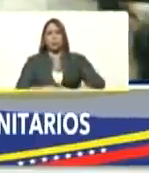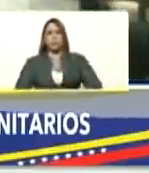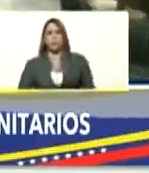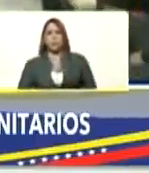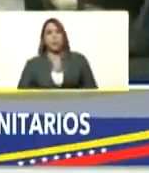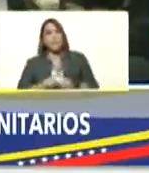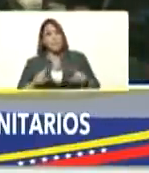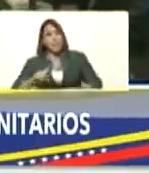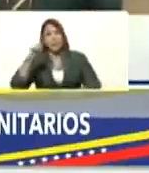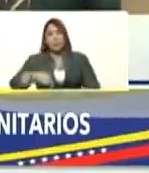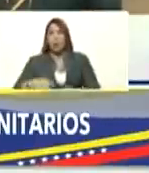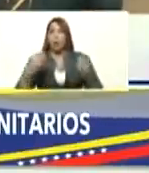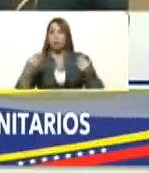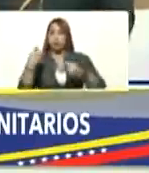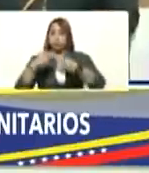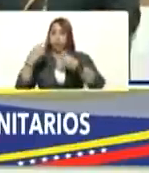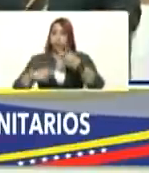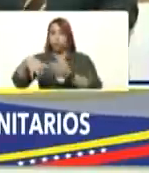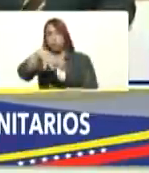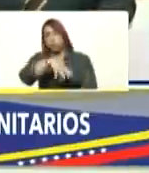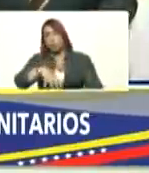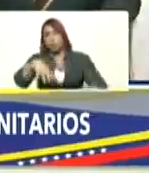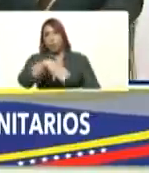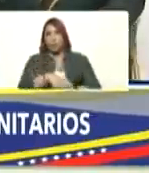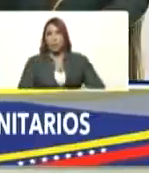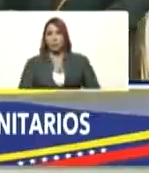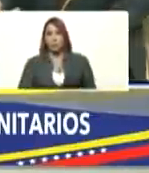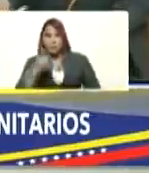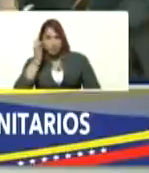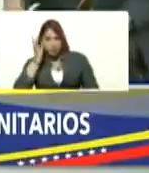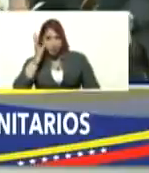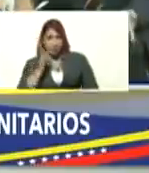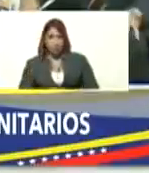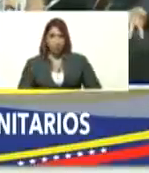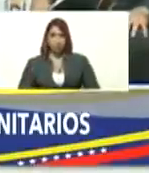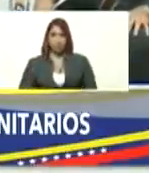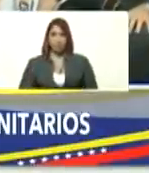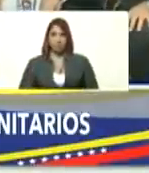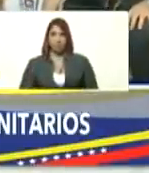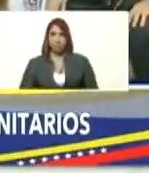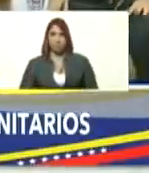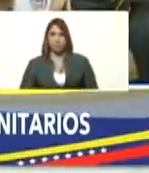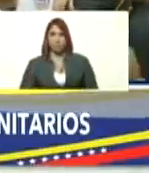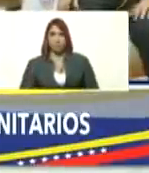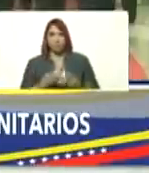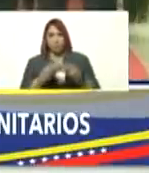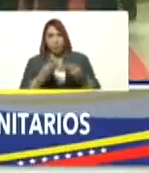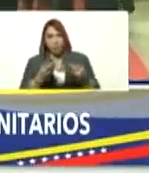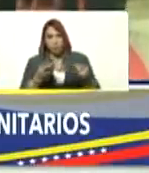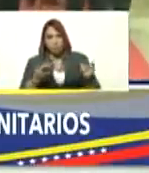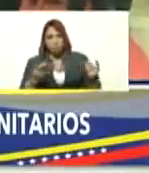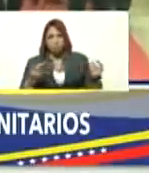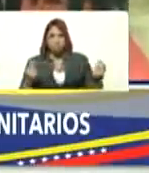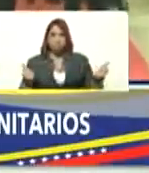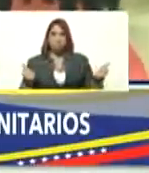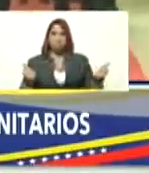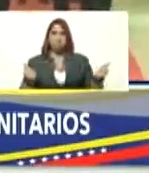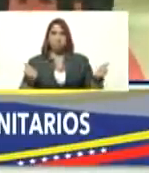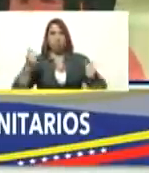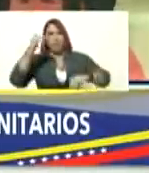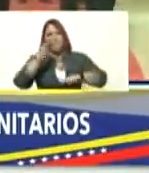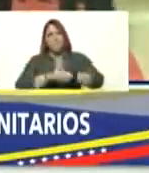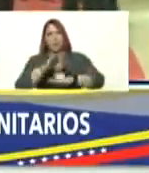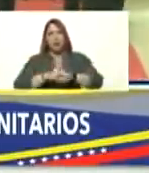Pero también muchos otros problemas creados por el desgaste que genera